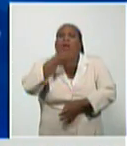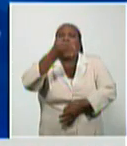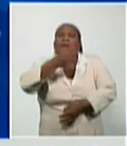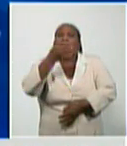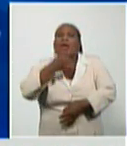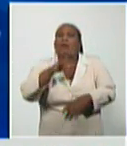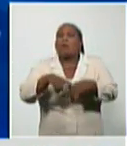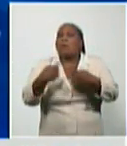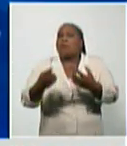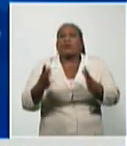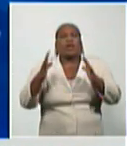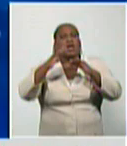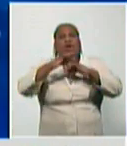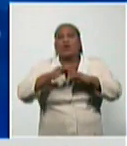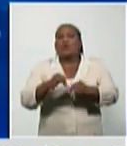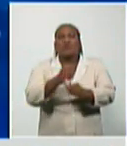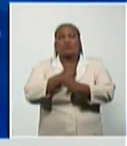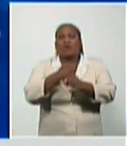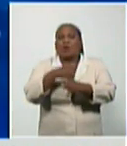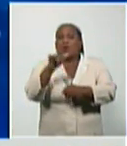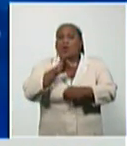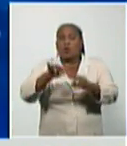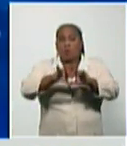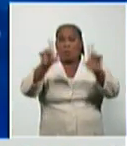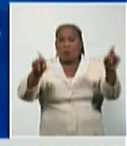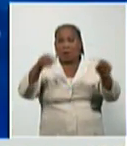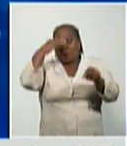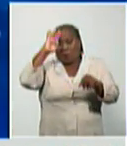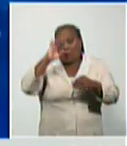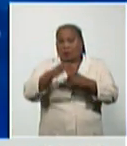territorios de igual manera? No se usa por indisciplina,